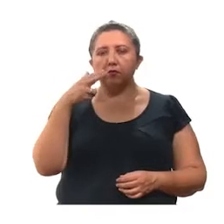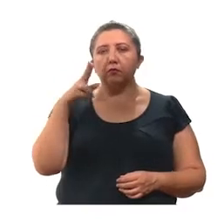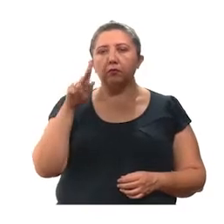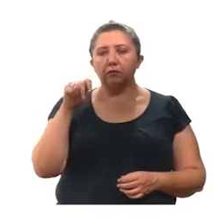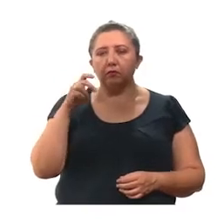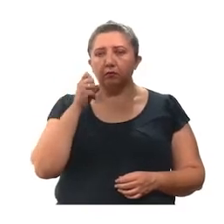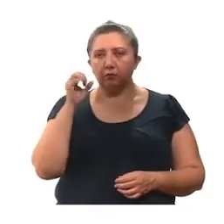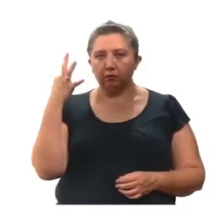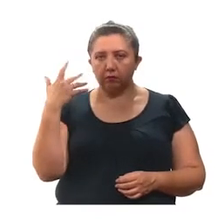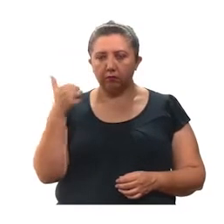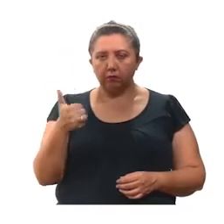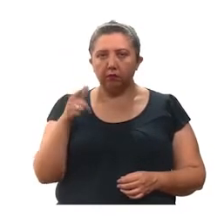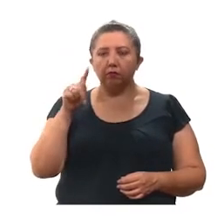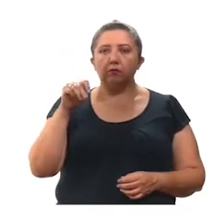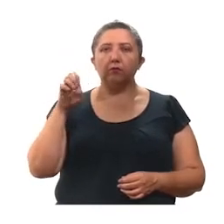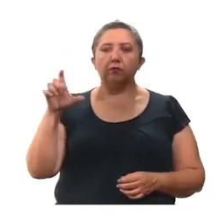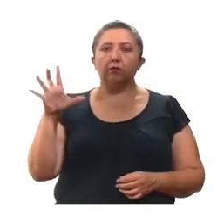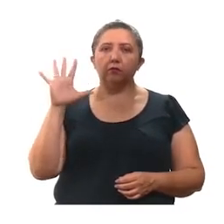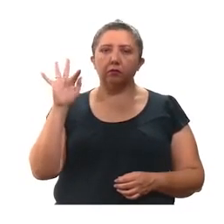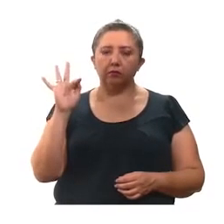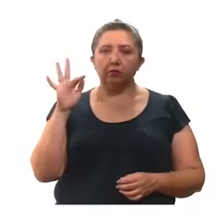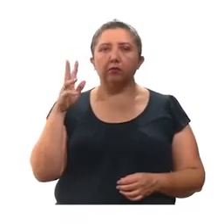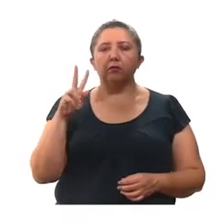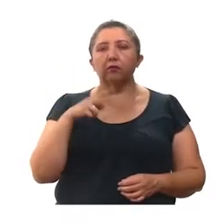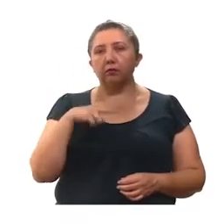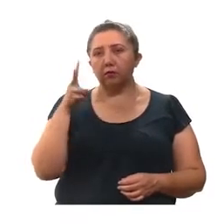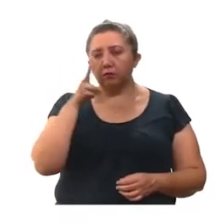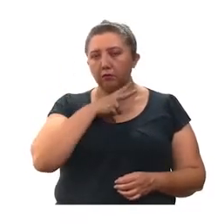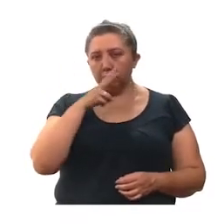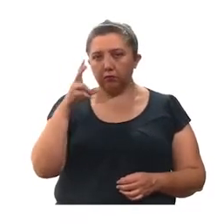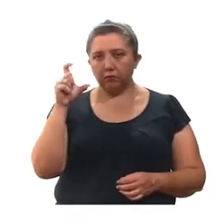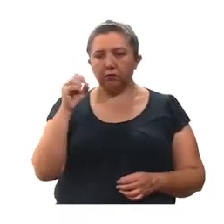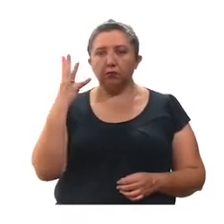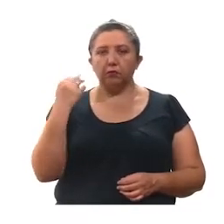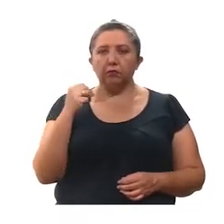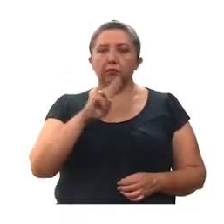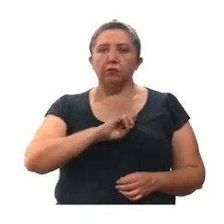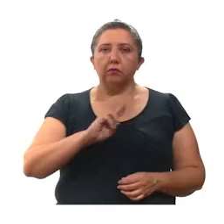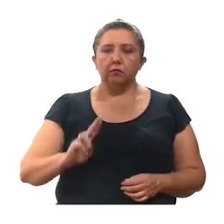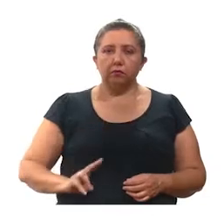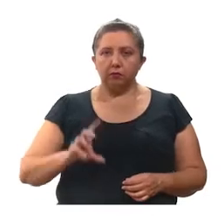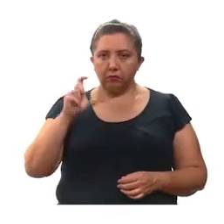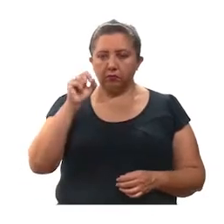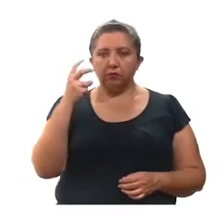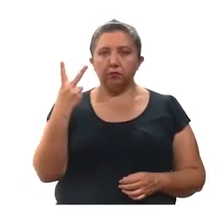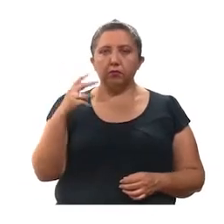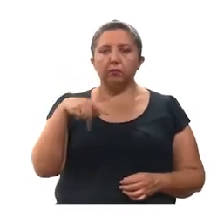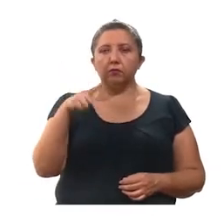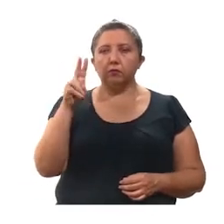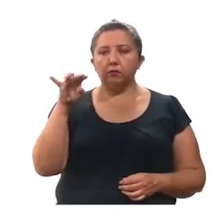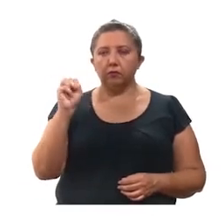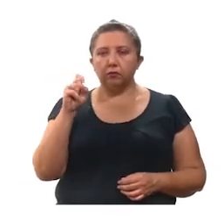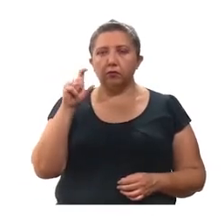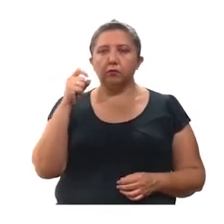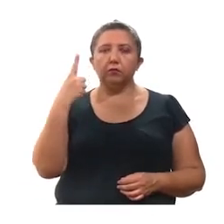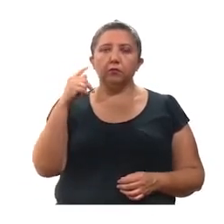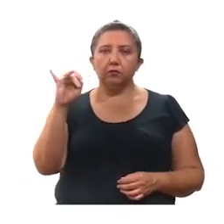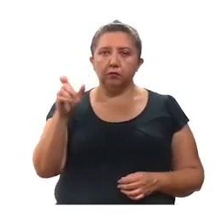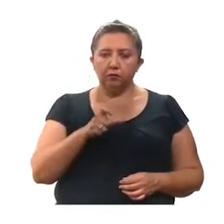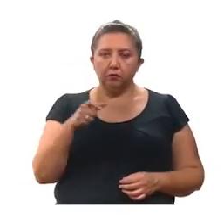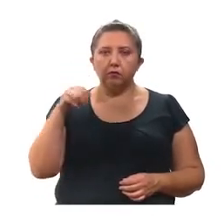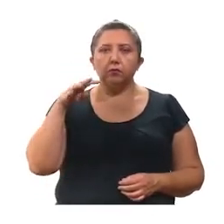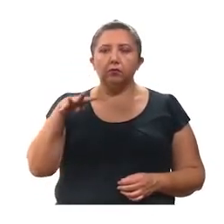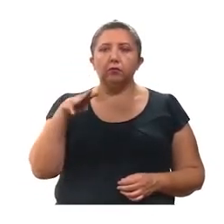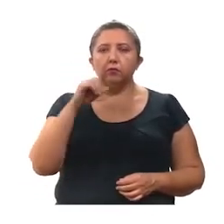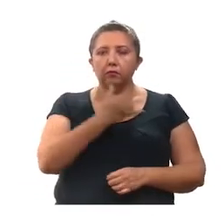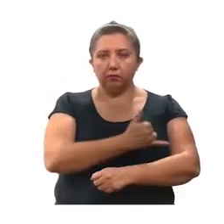Junumá, 56 en Motul, 40 en Valladolid, 29 en Umam, 22 en Canacín, 21 en Tixcocop,